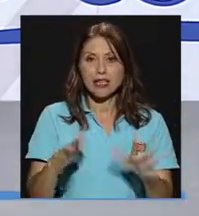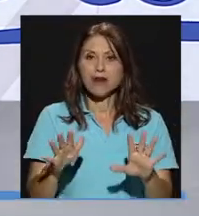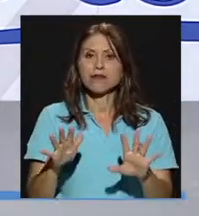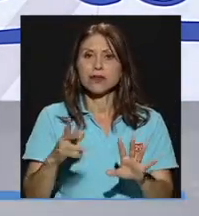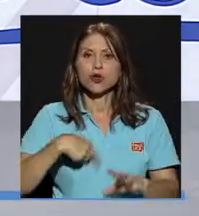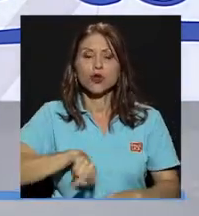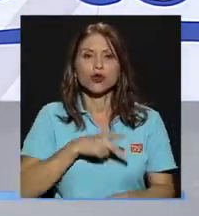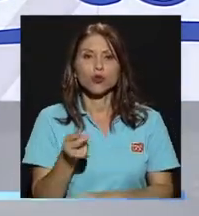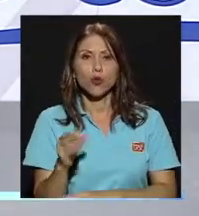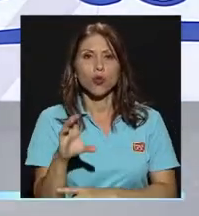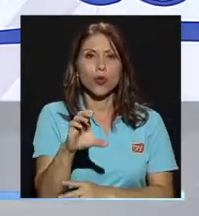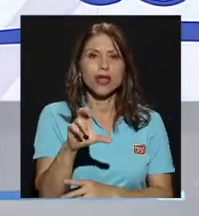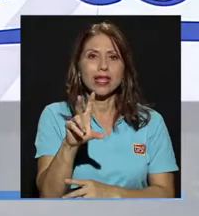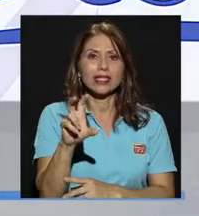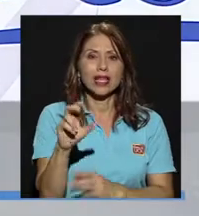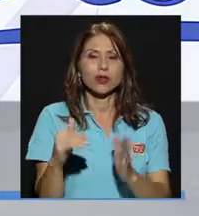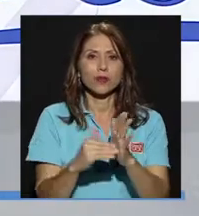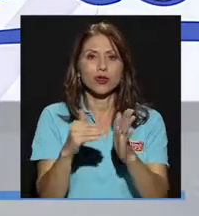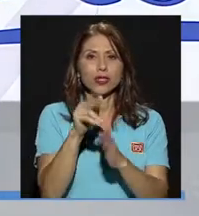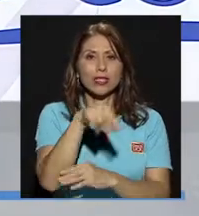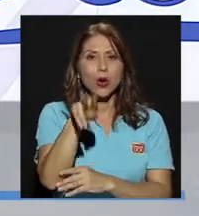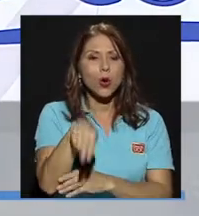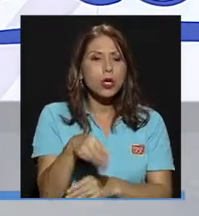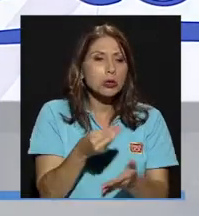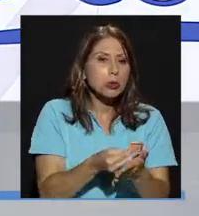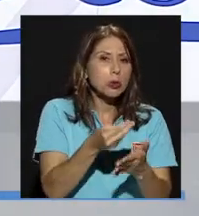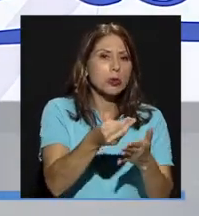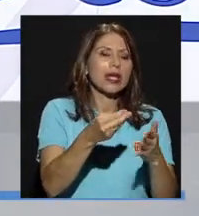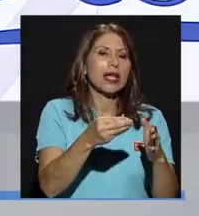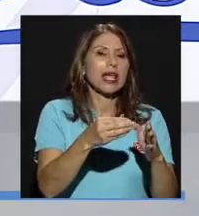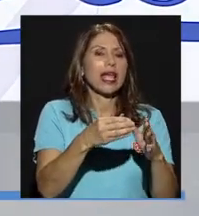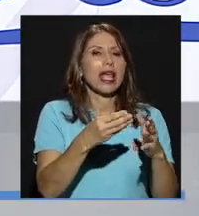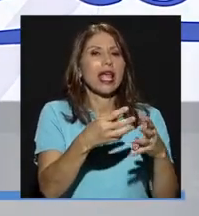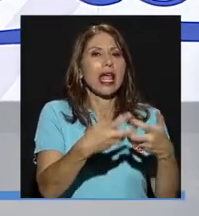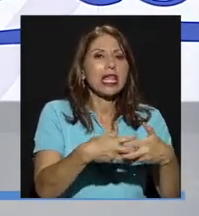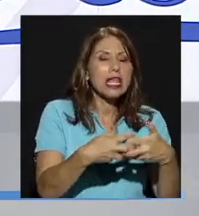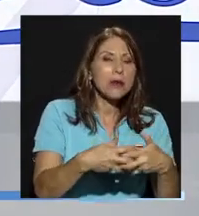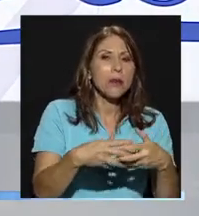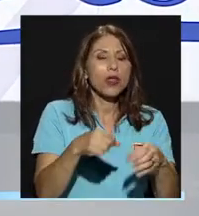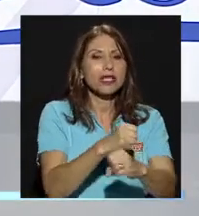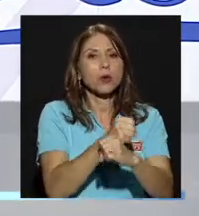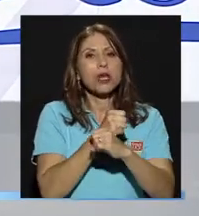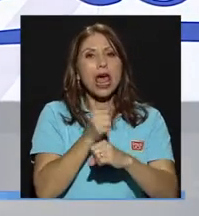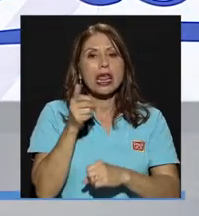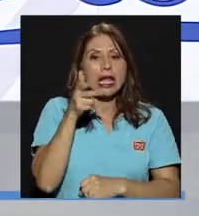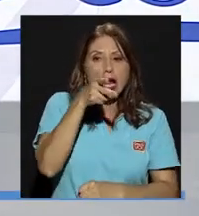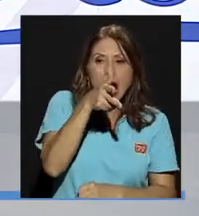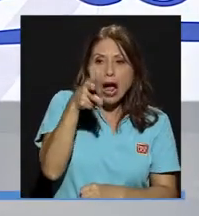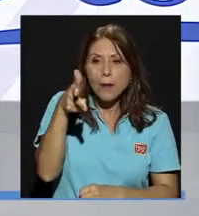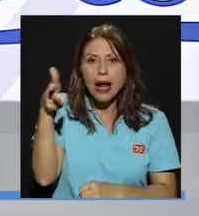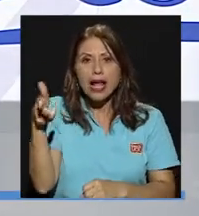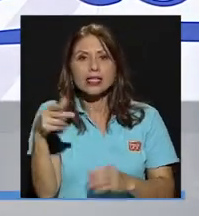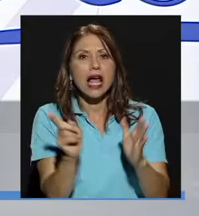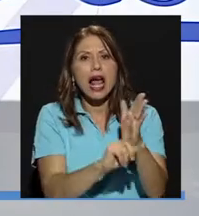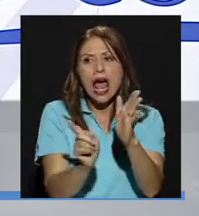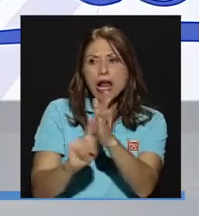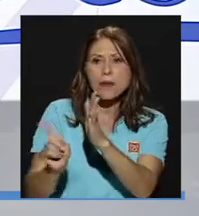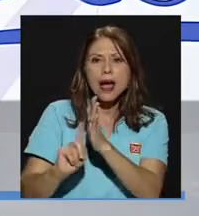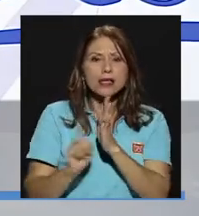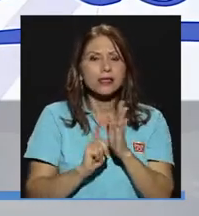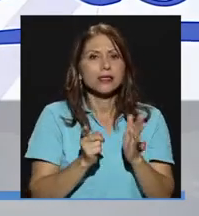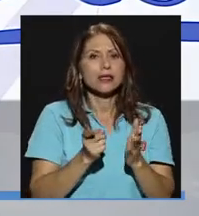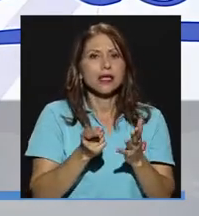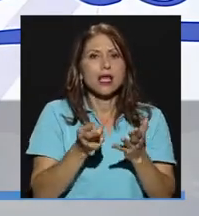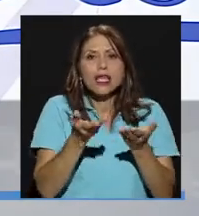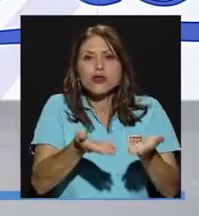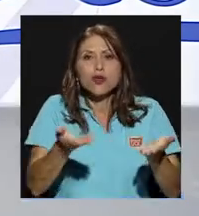año, hemos invertido 300 millones de colones en equipo de seguridad, cámaras, alarmas,